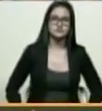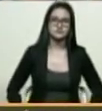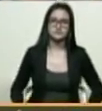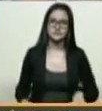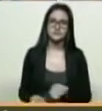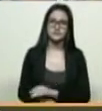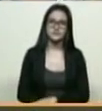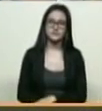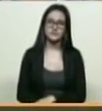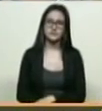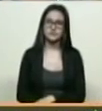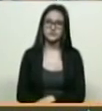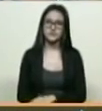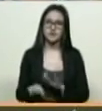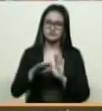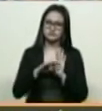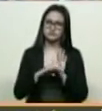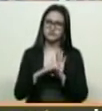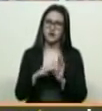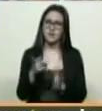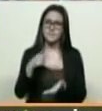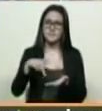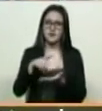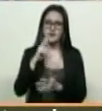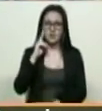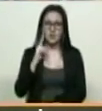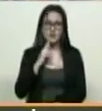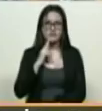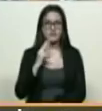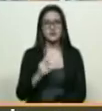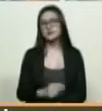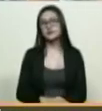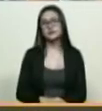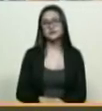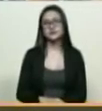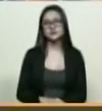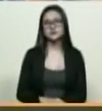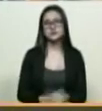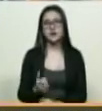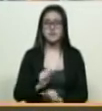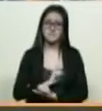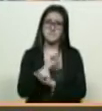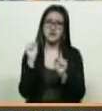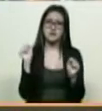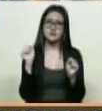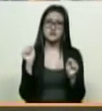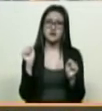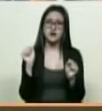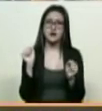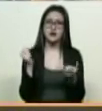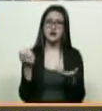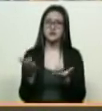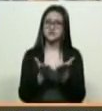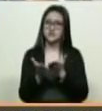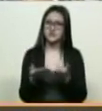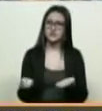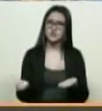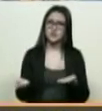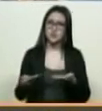lo que representa la Plaza Bolívar Chávez. Entonces aquí en la mañana de hoy hemos estado pues con los prestadores de